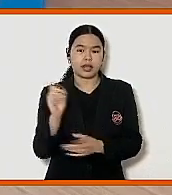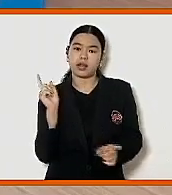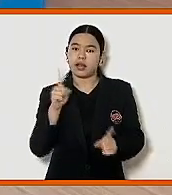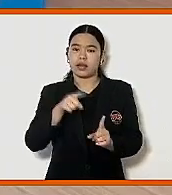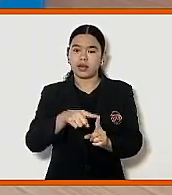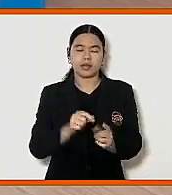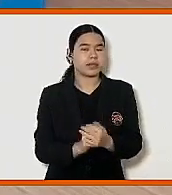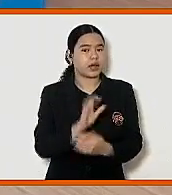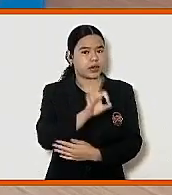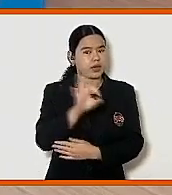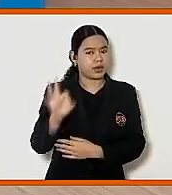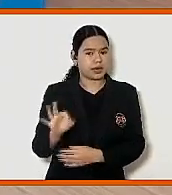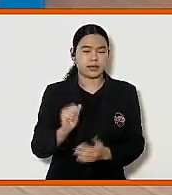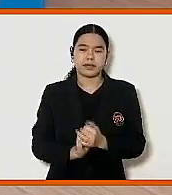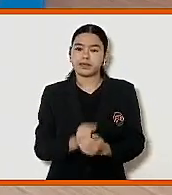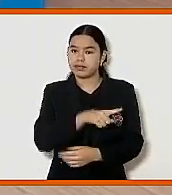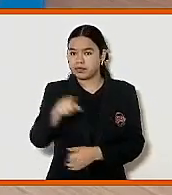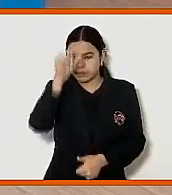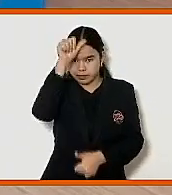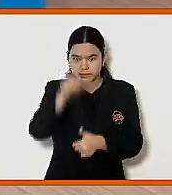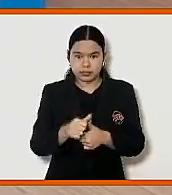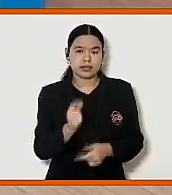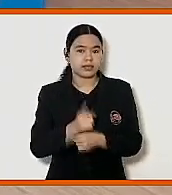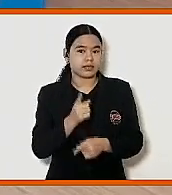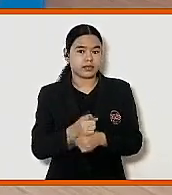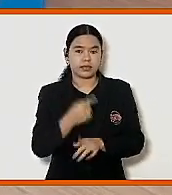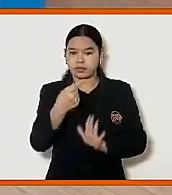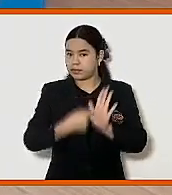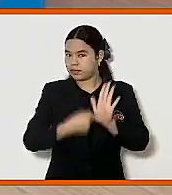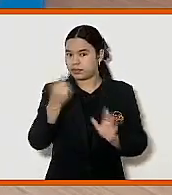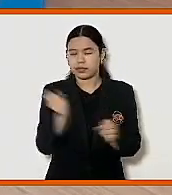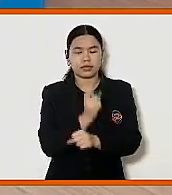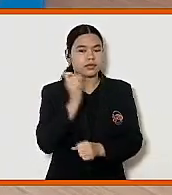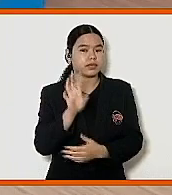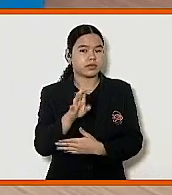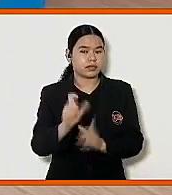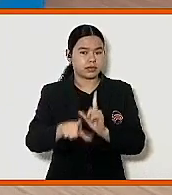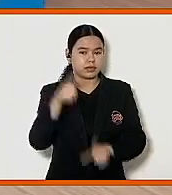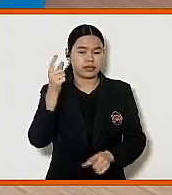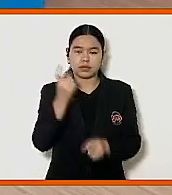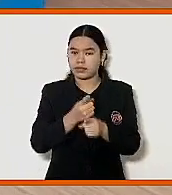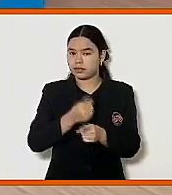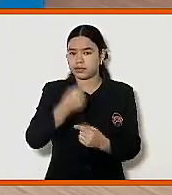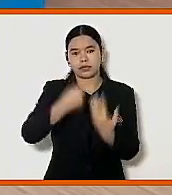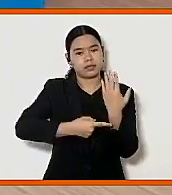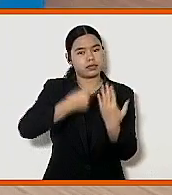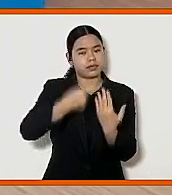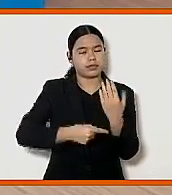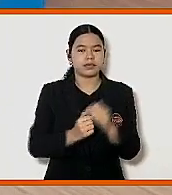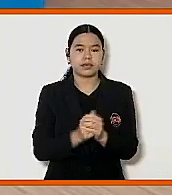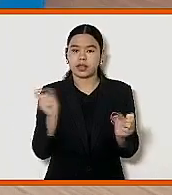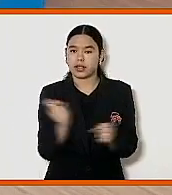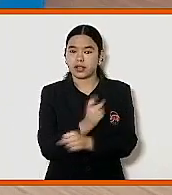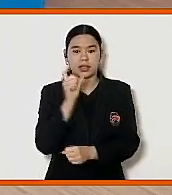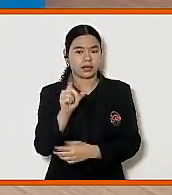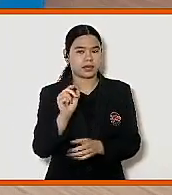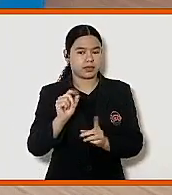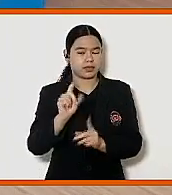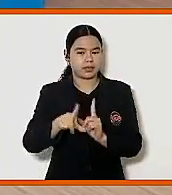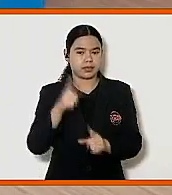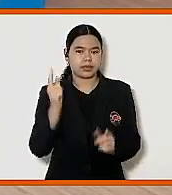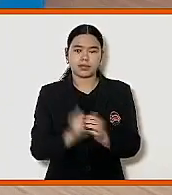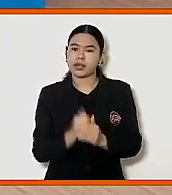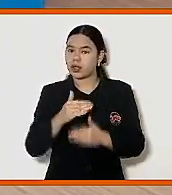al 99. Recuerda que si aciertas al derecho, ganas 400 lempiras. Si aciertas al revés, gana 20